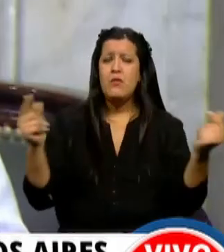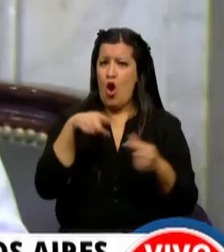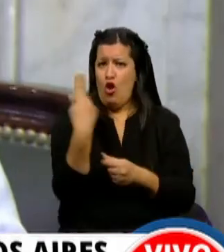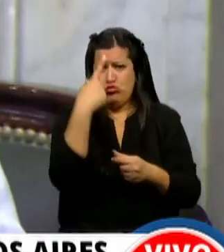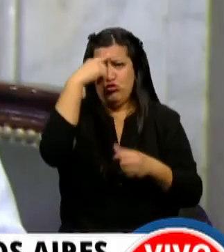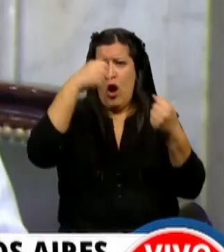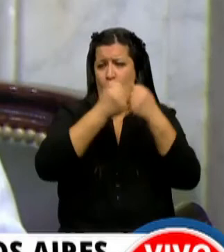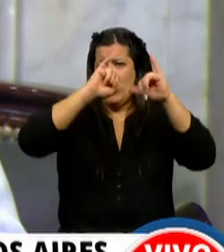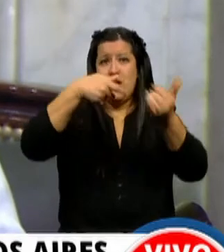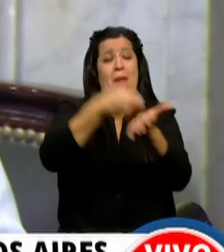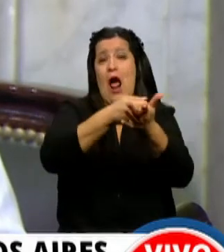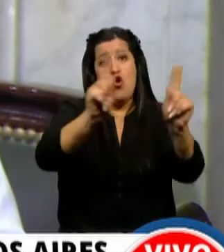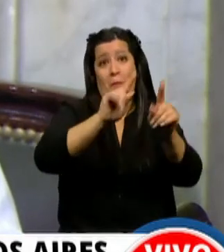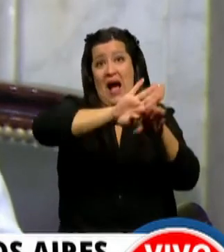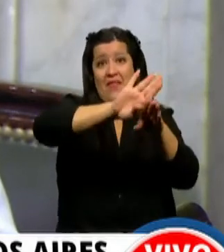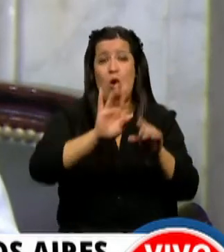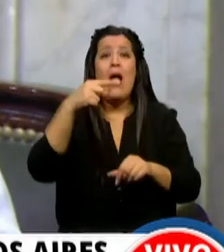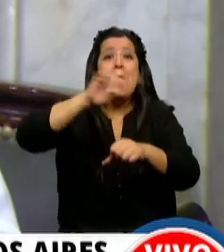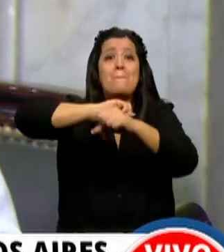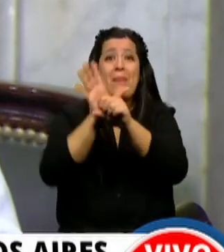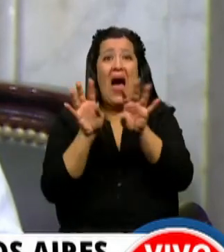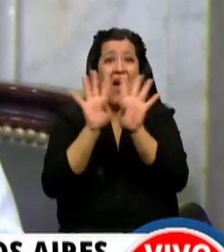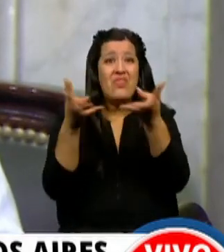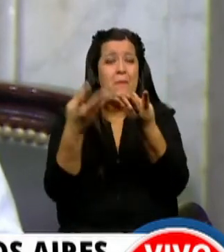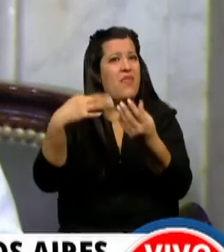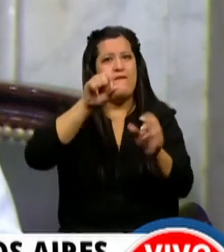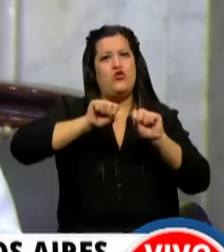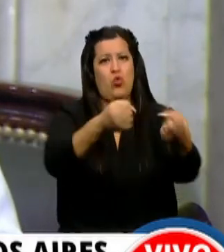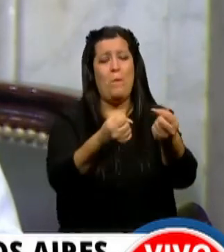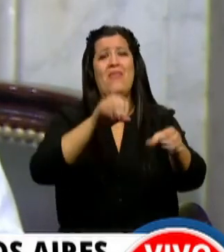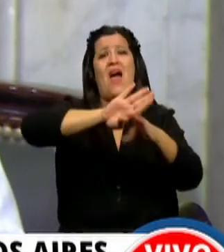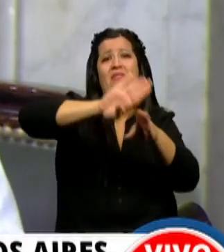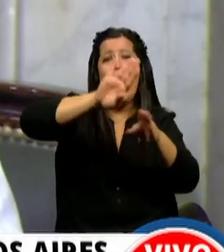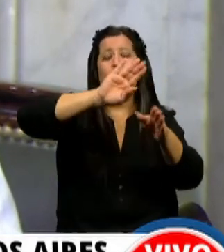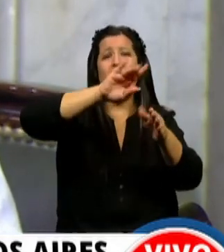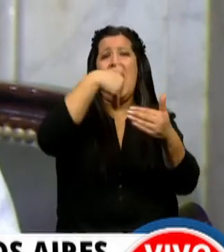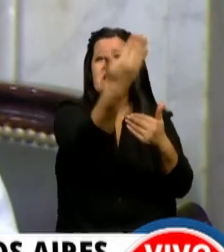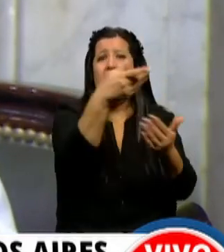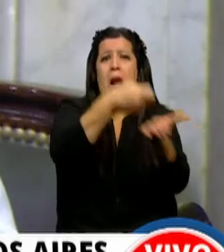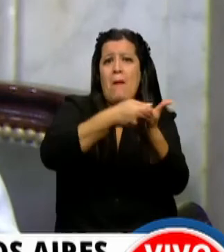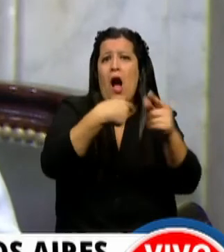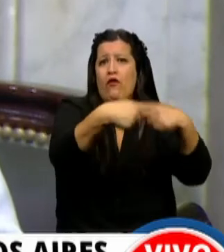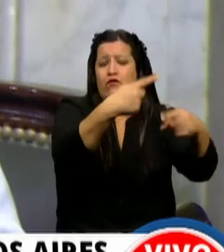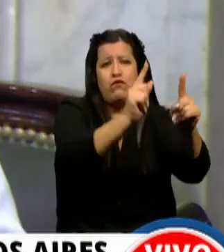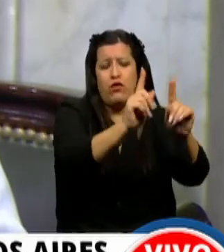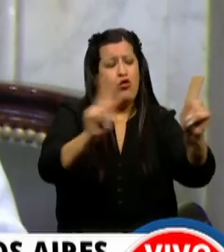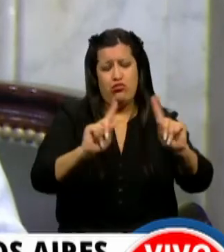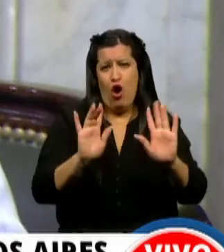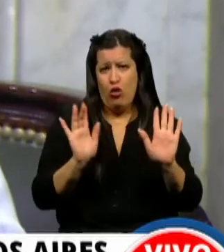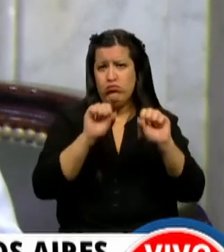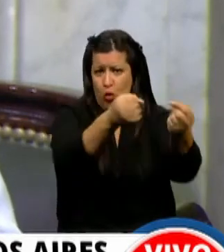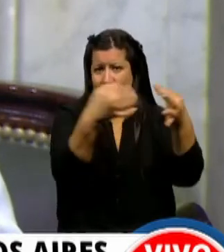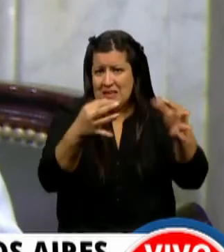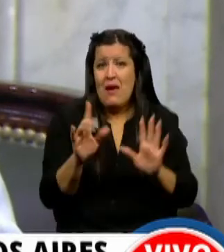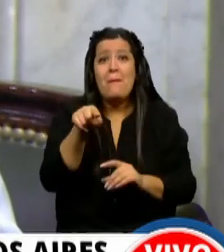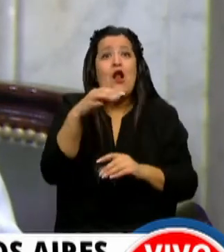de acuerdo, aunque sea en lo que dure la pandemia, que habría que suspender los pagos de la deuda externa, lo que le decimos a esos pronunciamientos, que